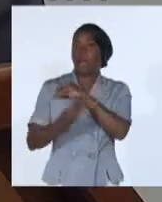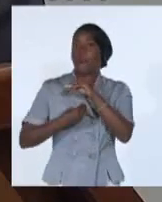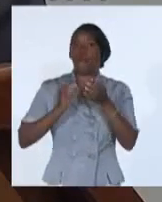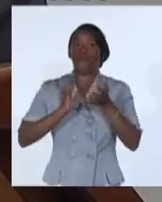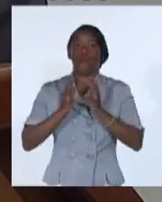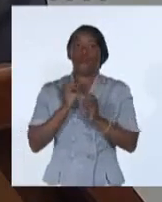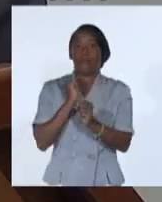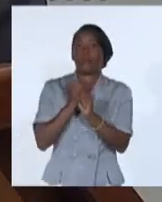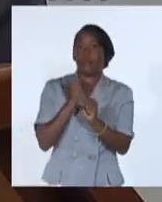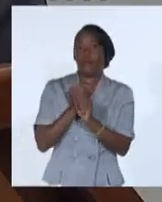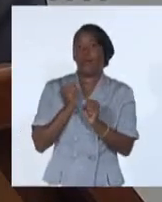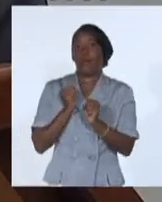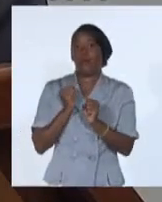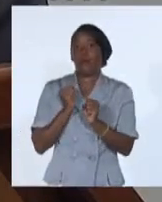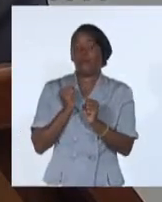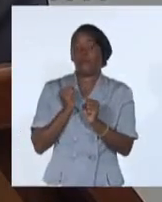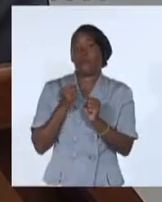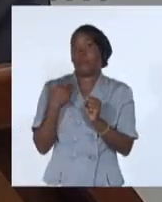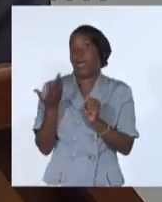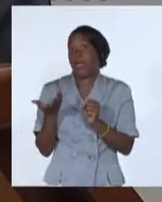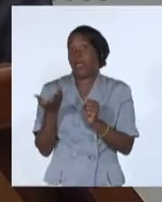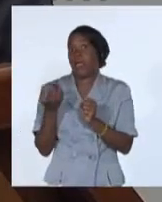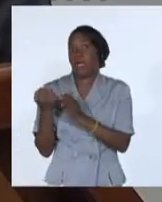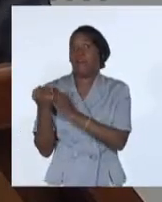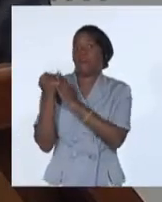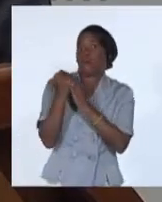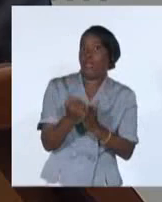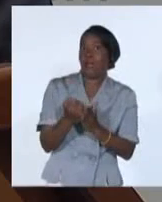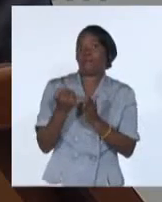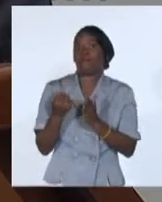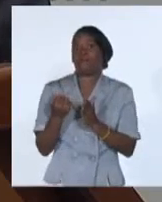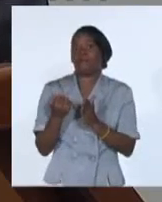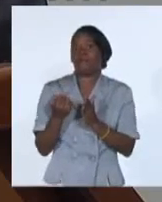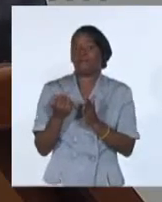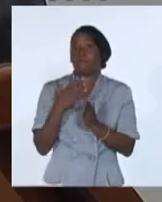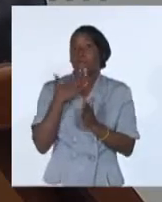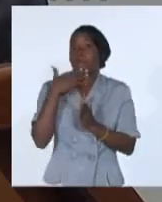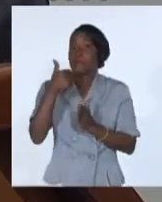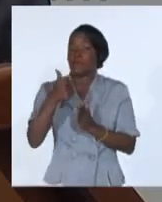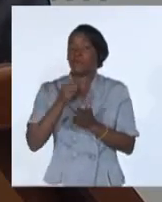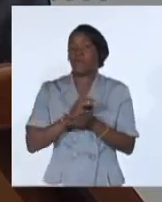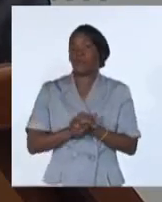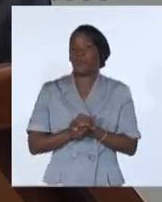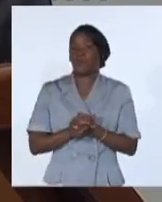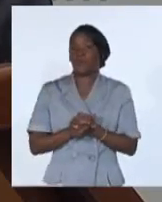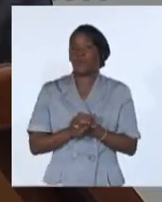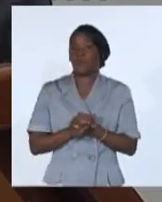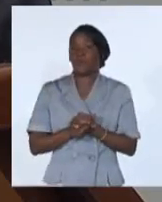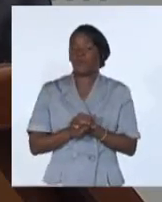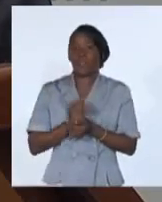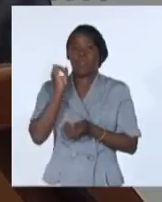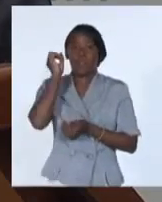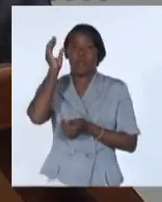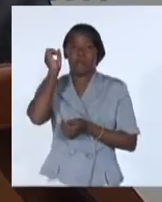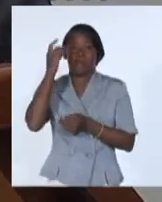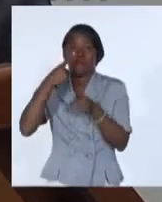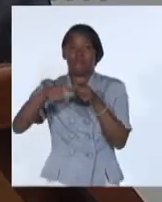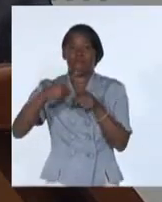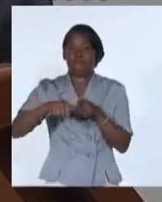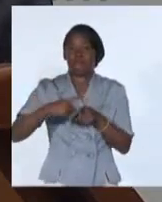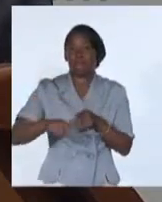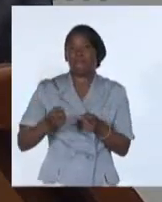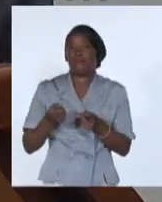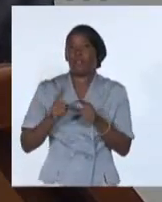más finanzas a costos razonables para los países en desarrollo, más financiación de contingencias para los países